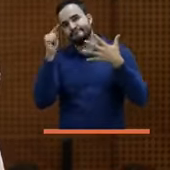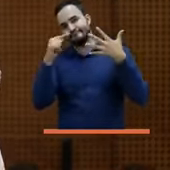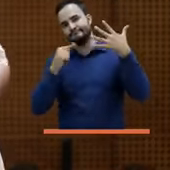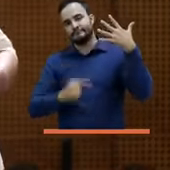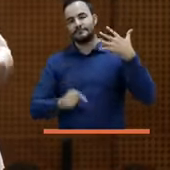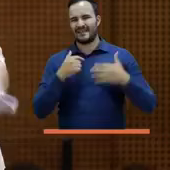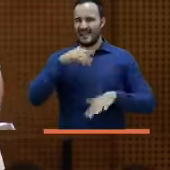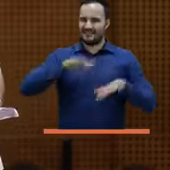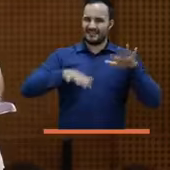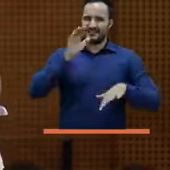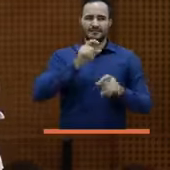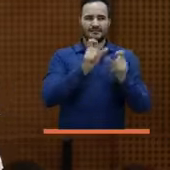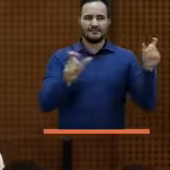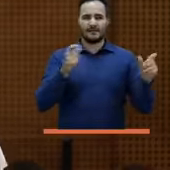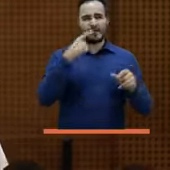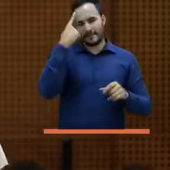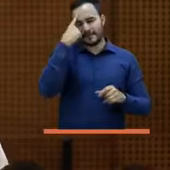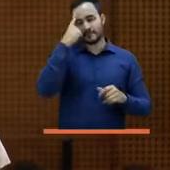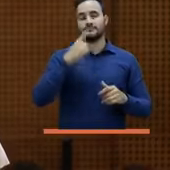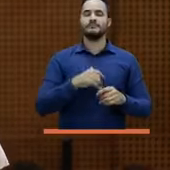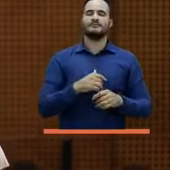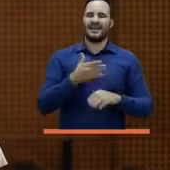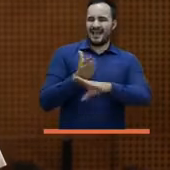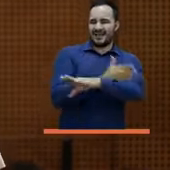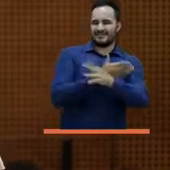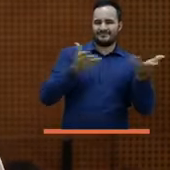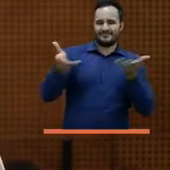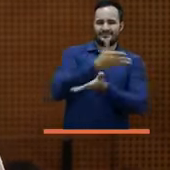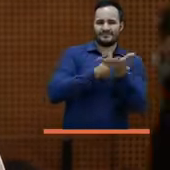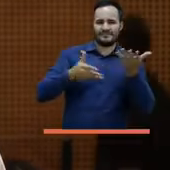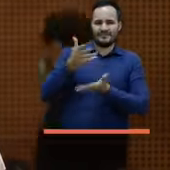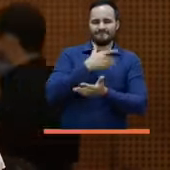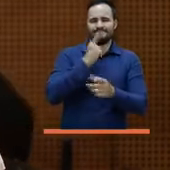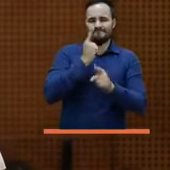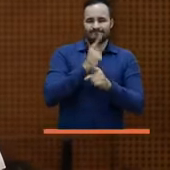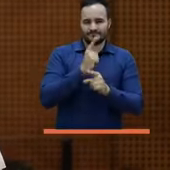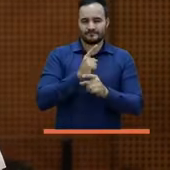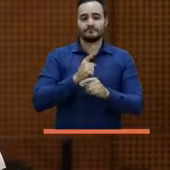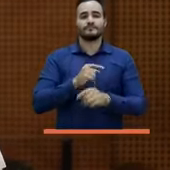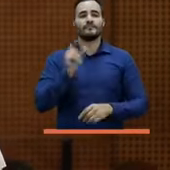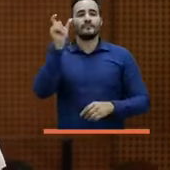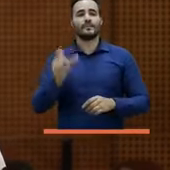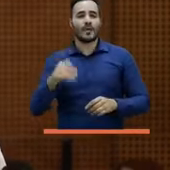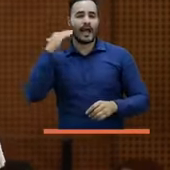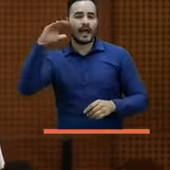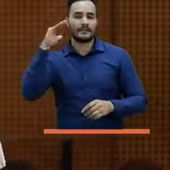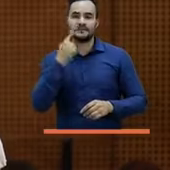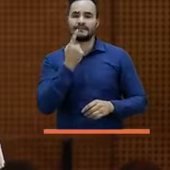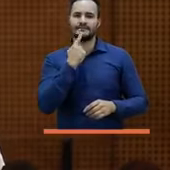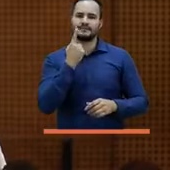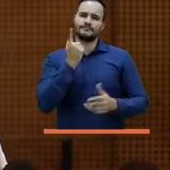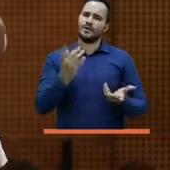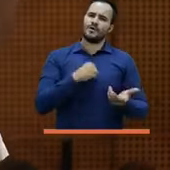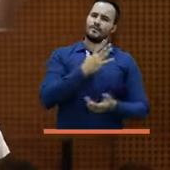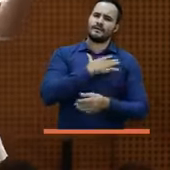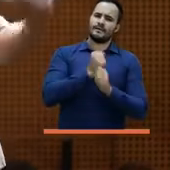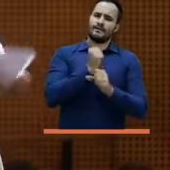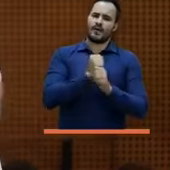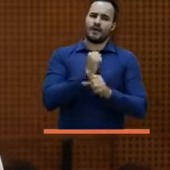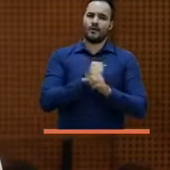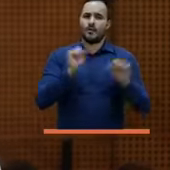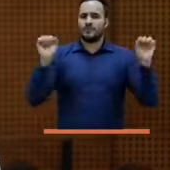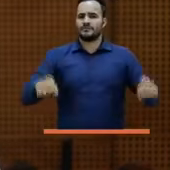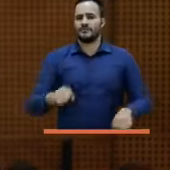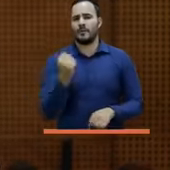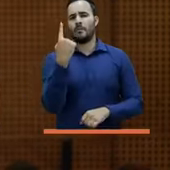planteaba el panel anterior una de las chicas decía que el primer empleo no iba a ser el único que pensáramos que